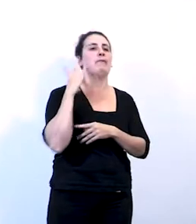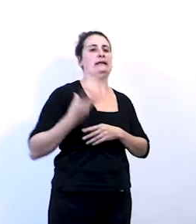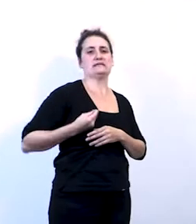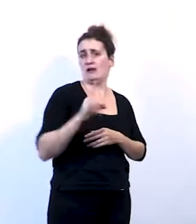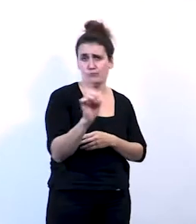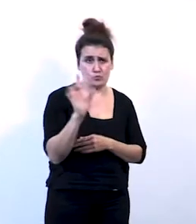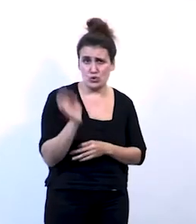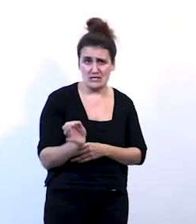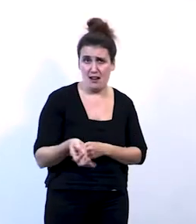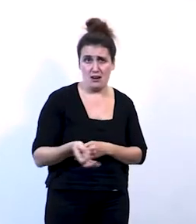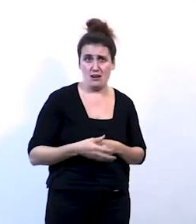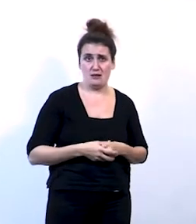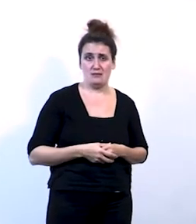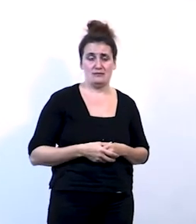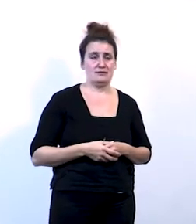es. Mencionábamos